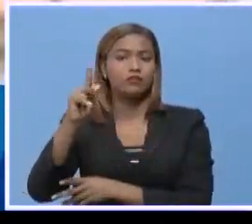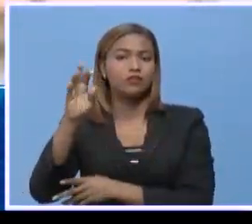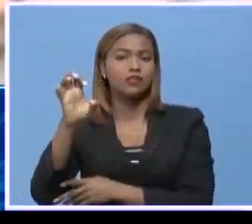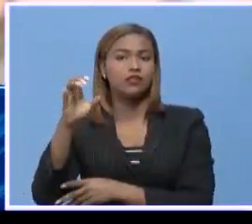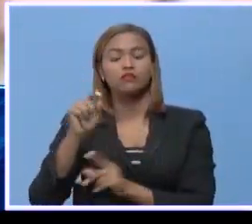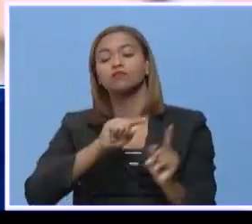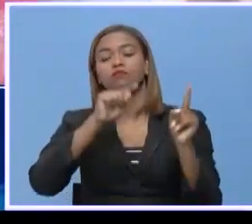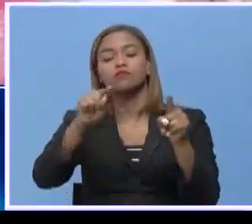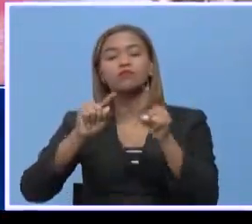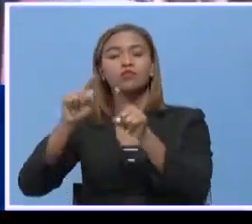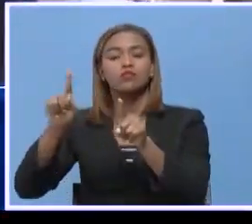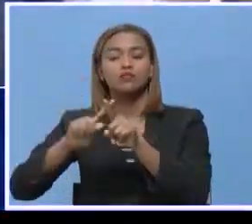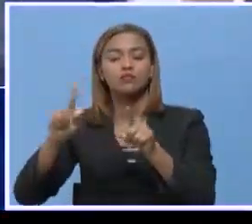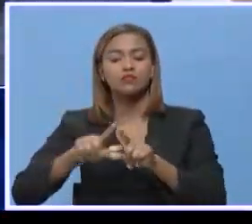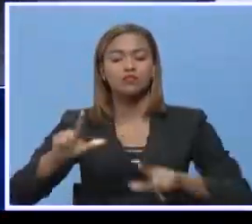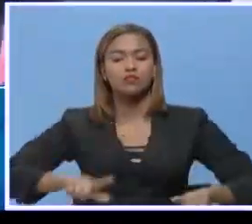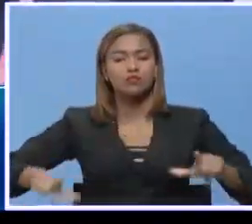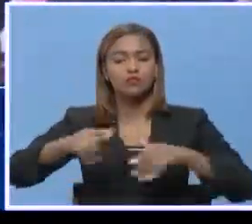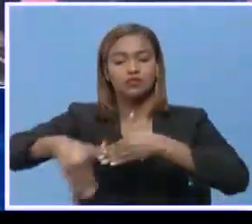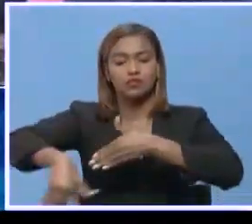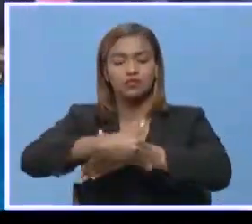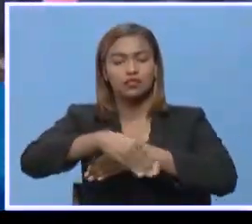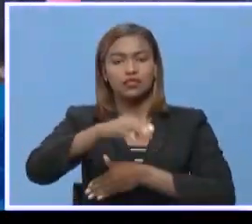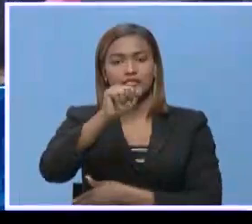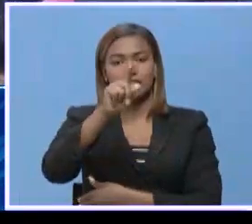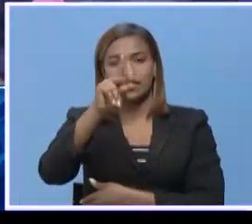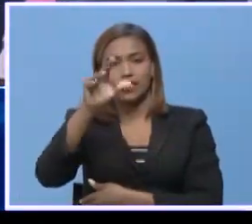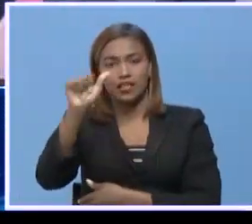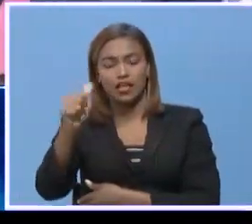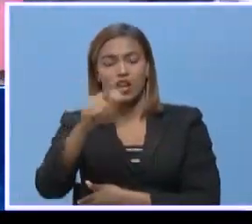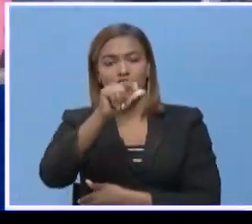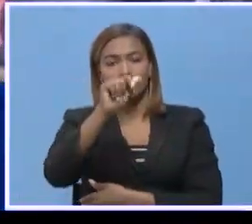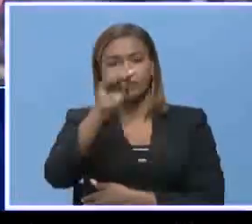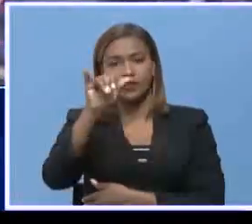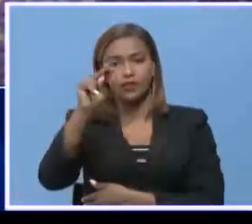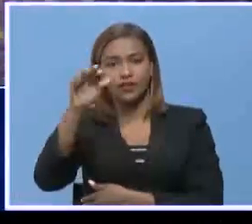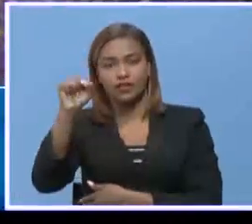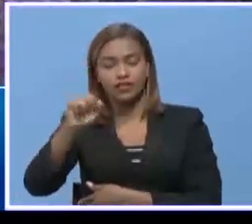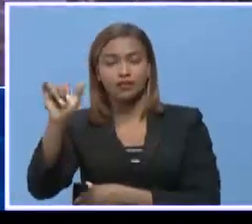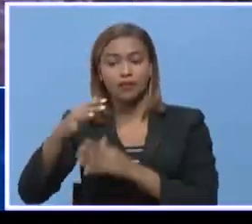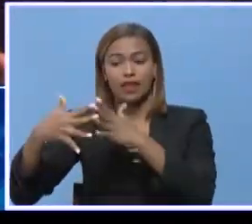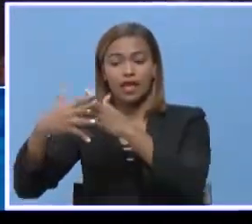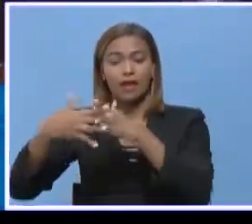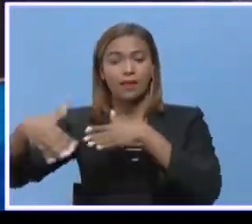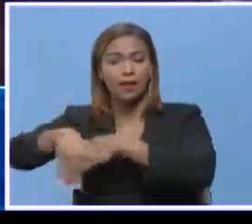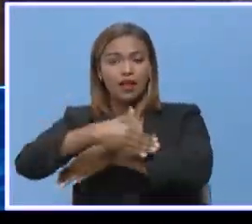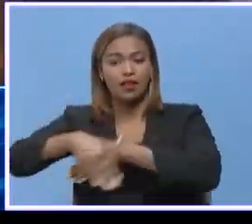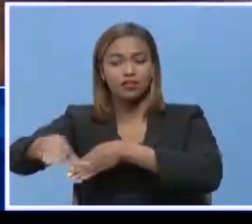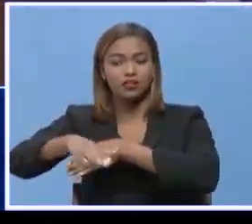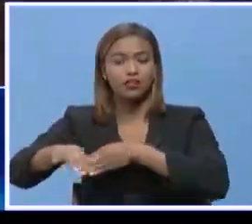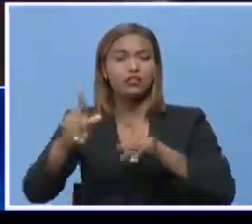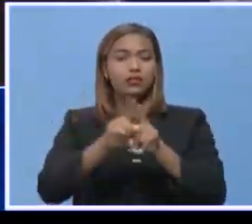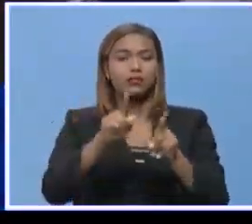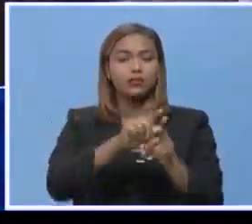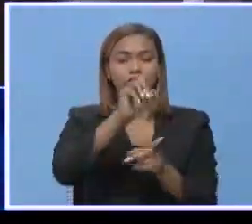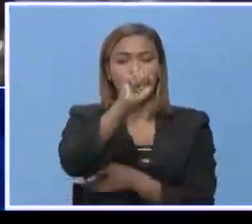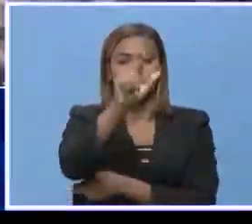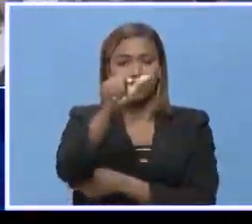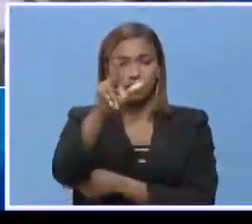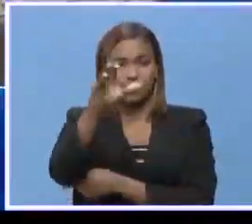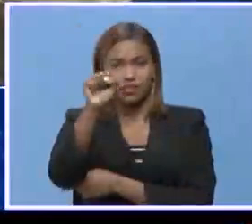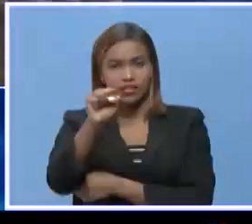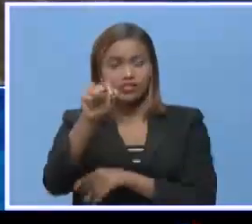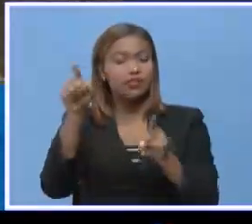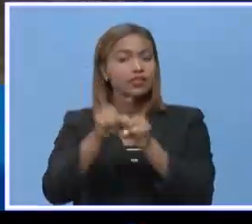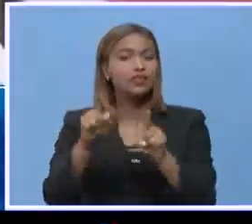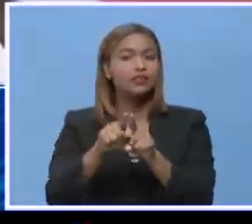estuvieron apostados en sectores de Catanga, Los Mina, Marginal de las Américas, Los Solares de Villa Liberación,